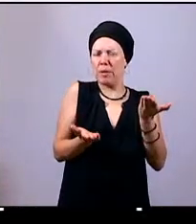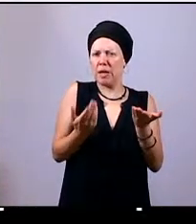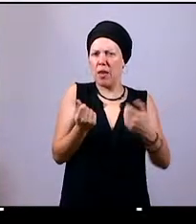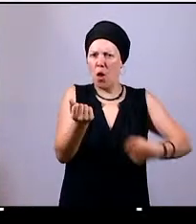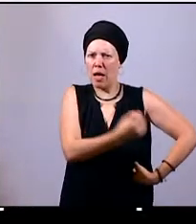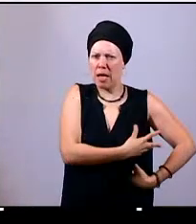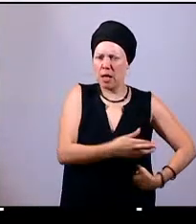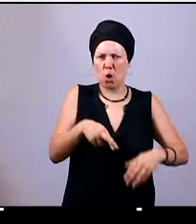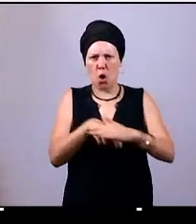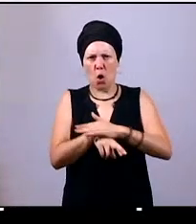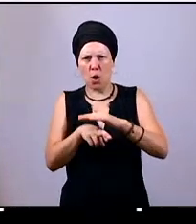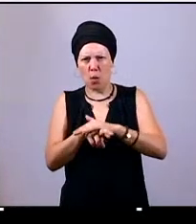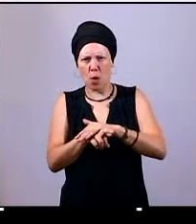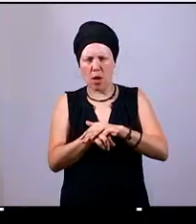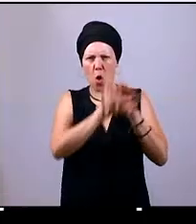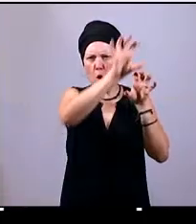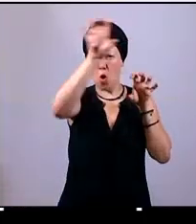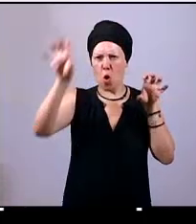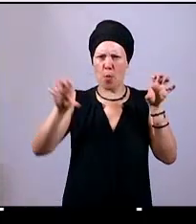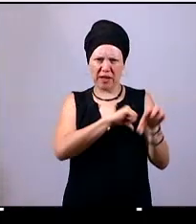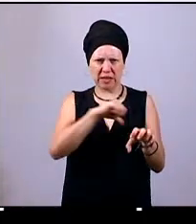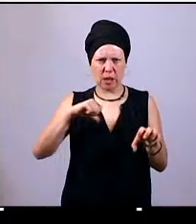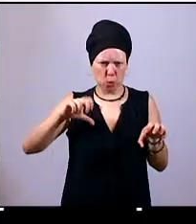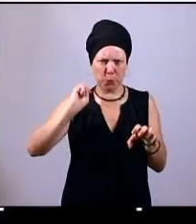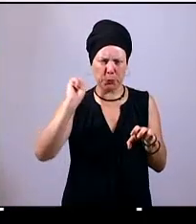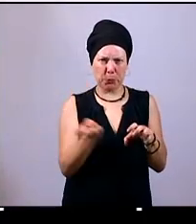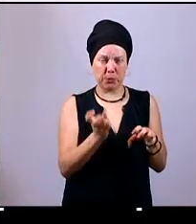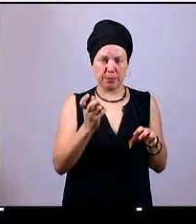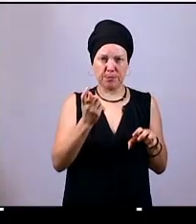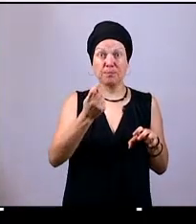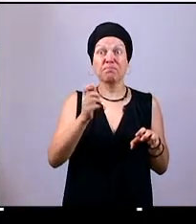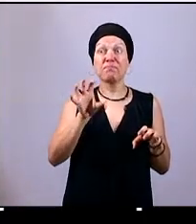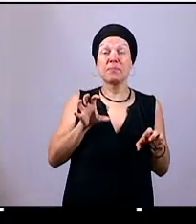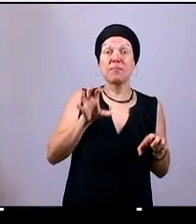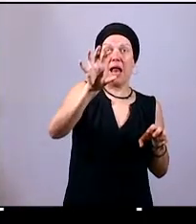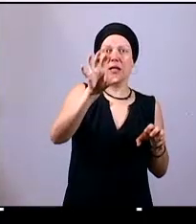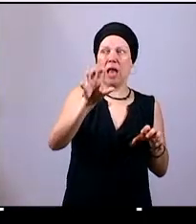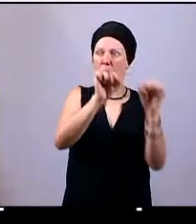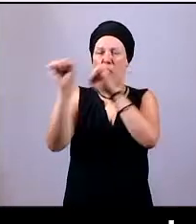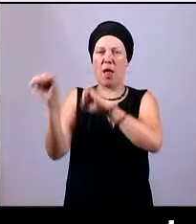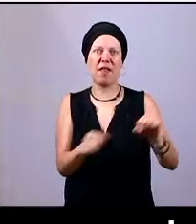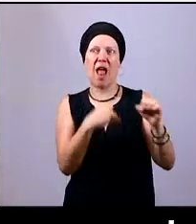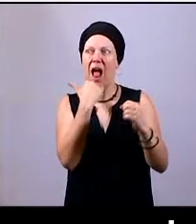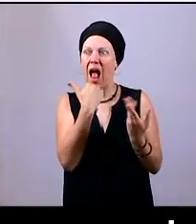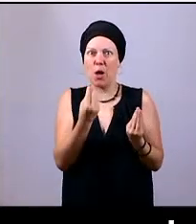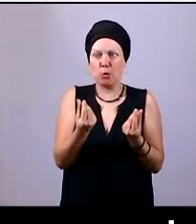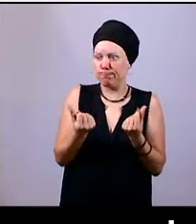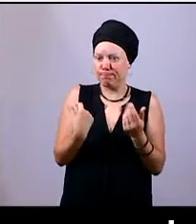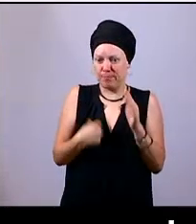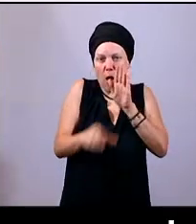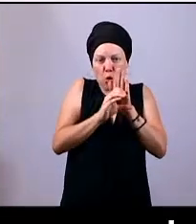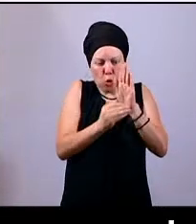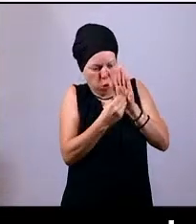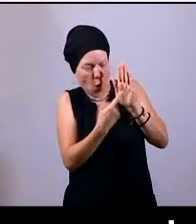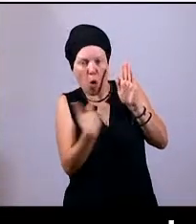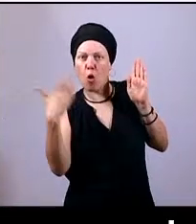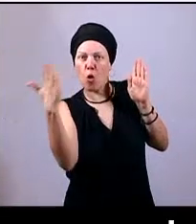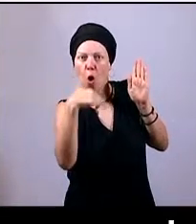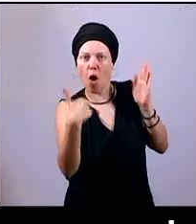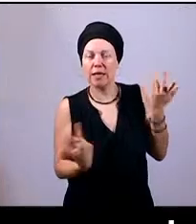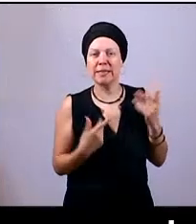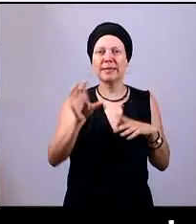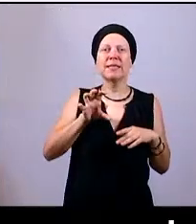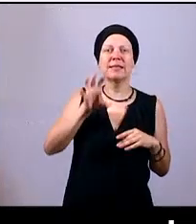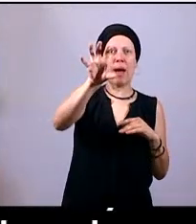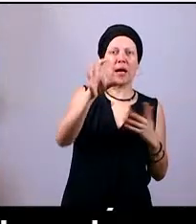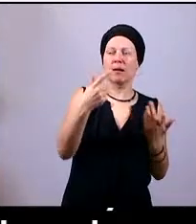y de recursos entre las comunidades autónomas, el Estado defiende algo que no se encuentra en la Constitución. El Estado